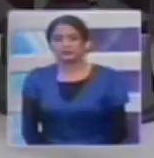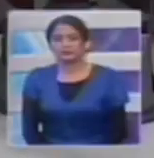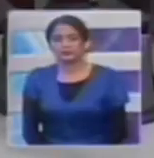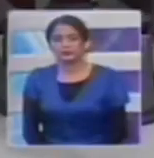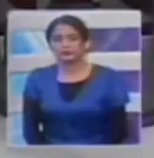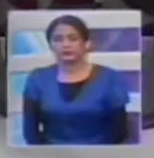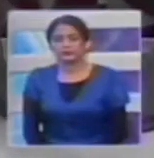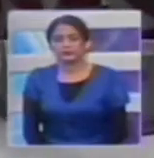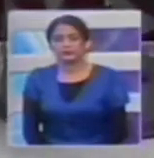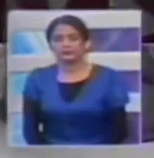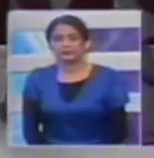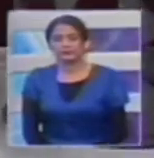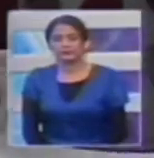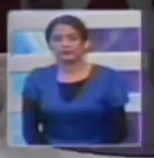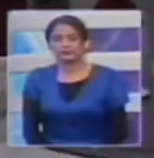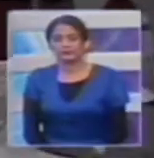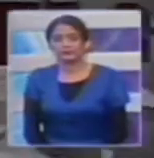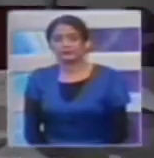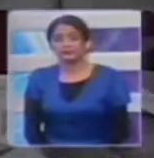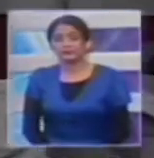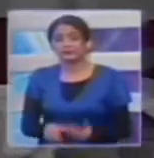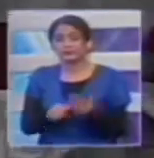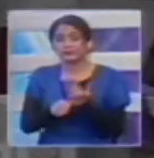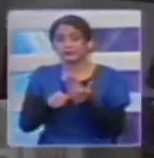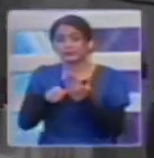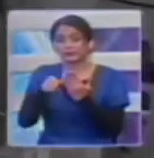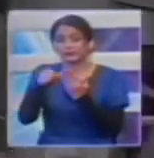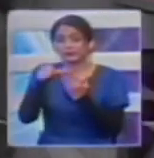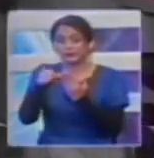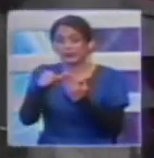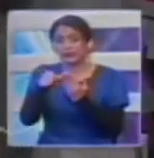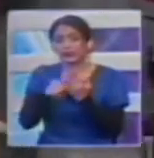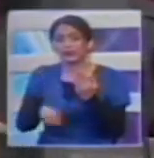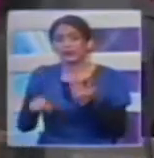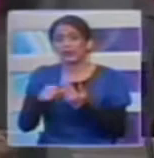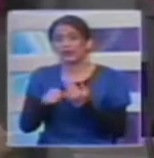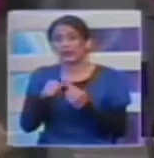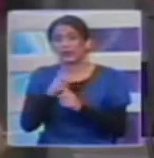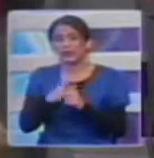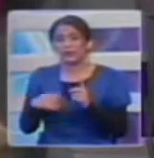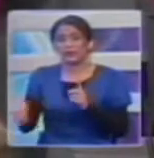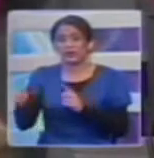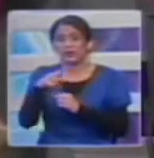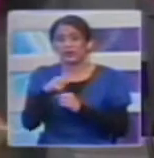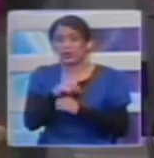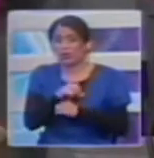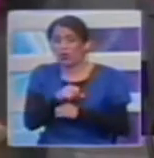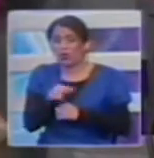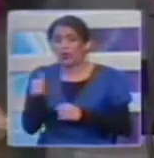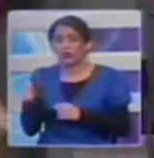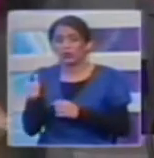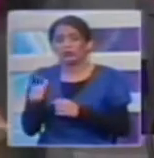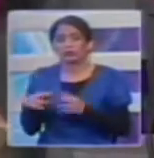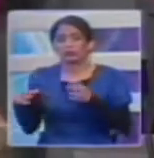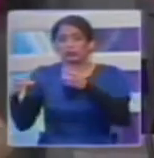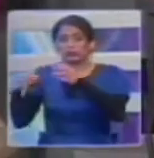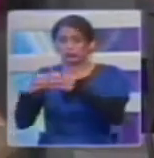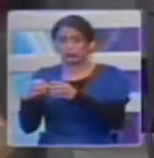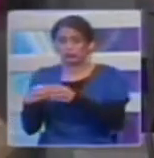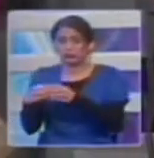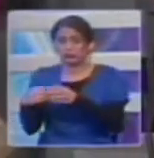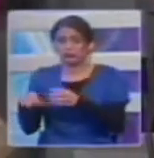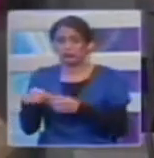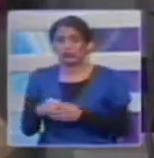Vamos con buenas noticias. El MIPRO y la Universidad Politécnica Salesiana implementan ya el primer laboratorio de bicicletas.